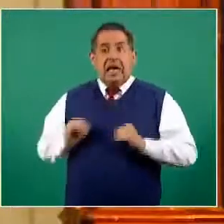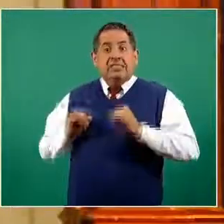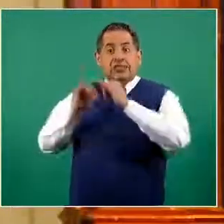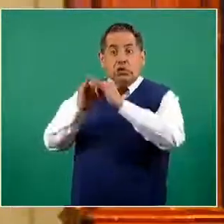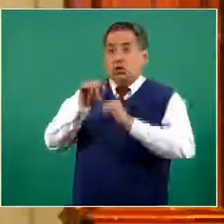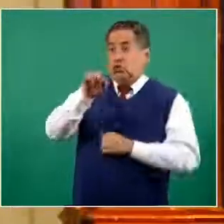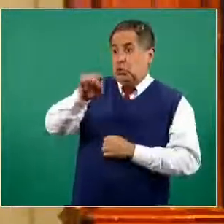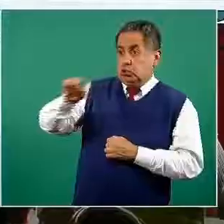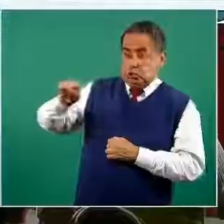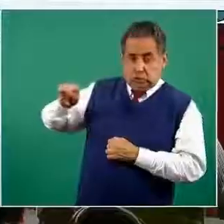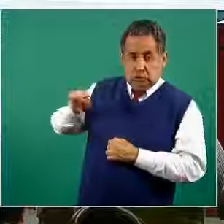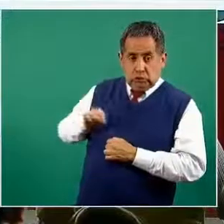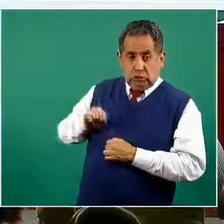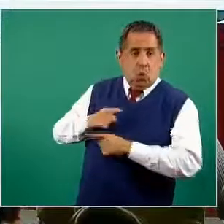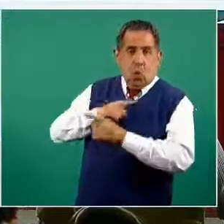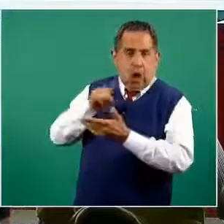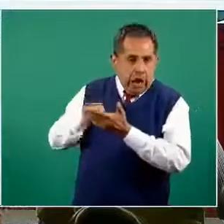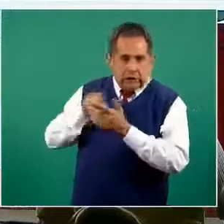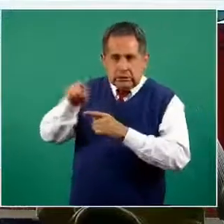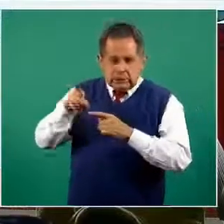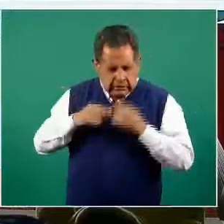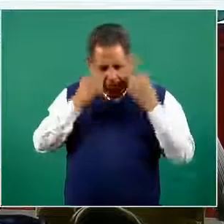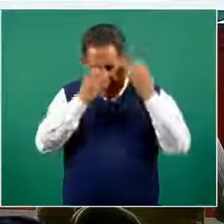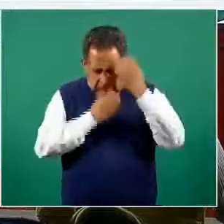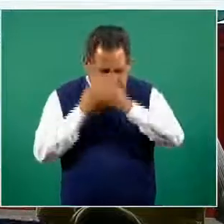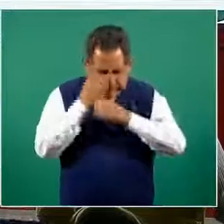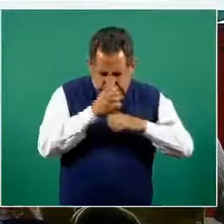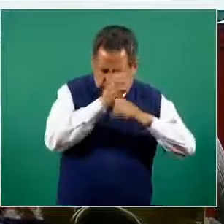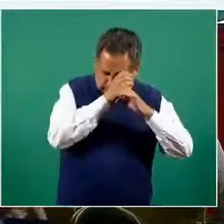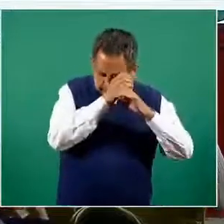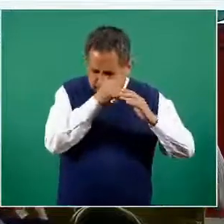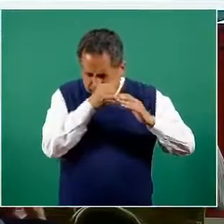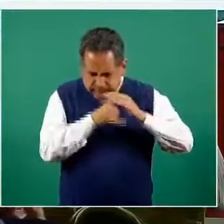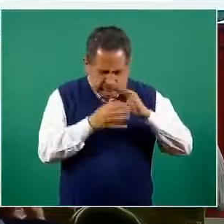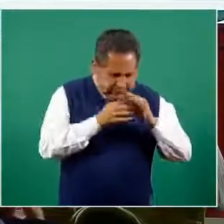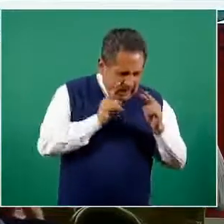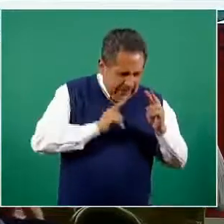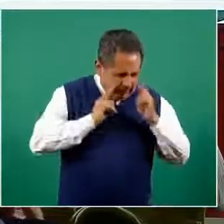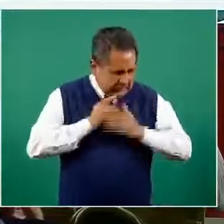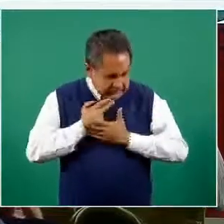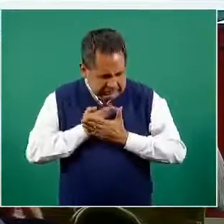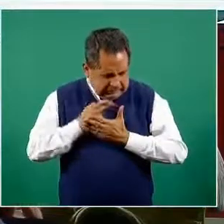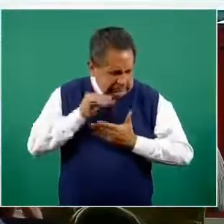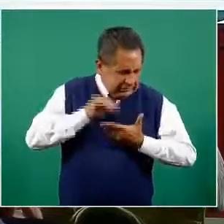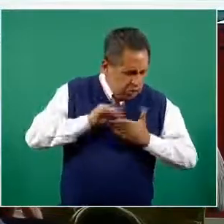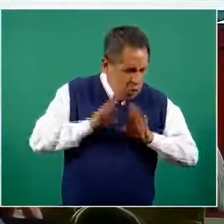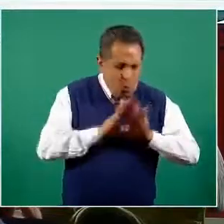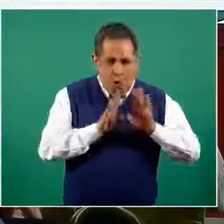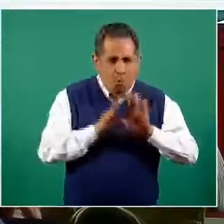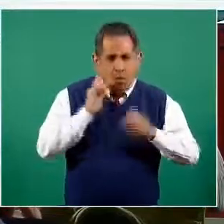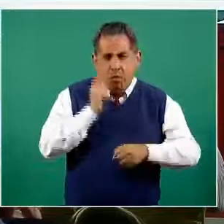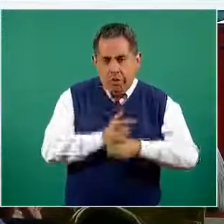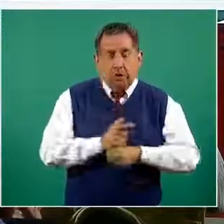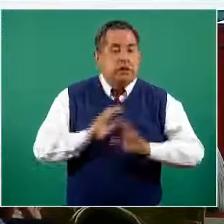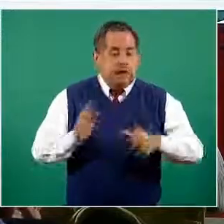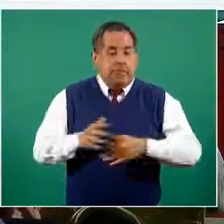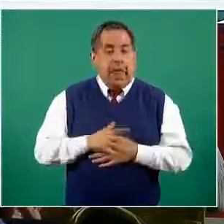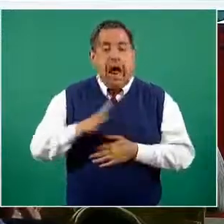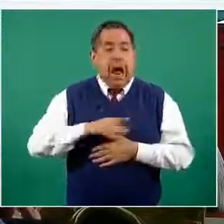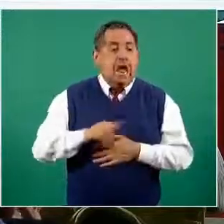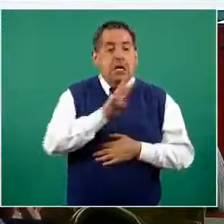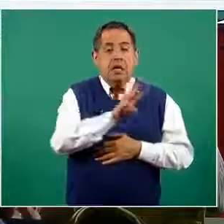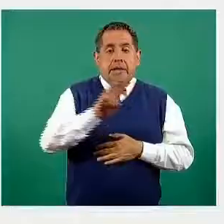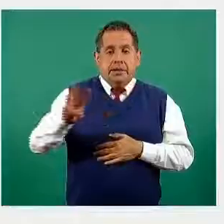varios sitios donde han estado haciendo esta caracterización genética. Y hay una plataforma que se